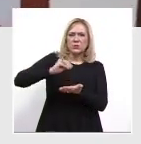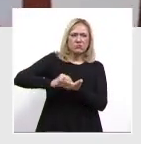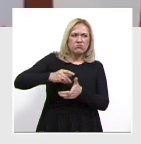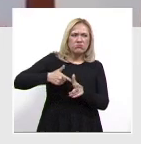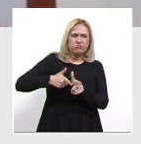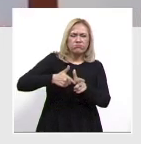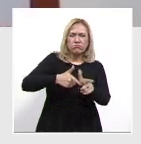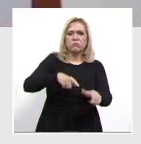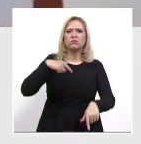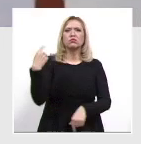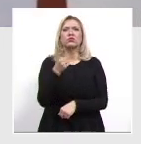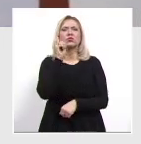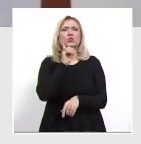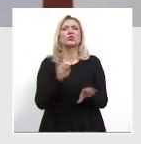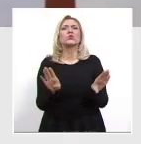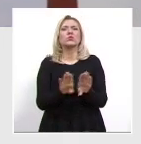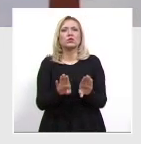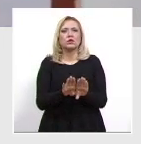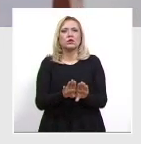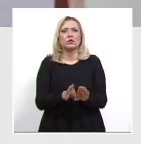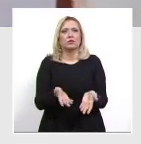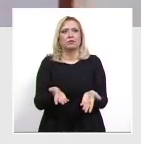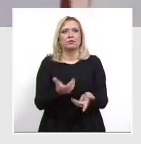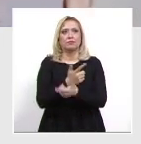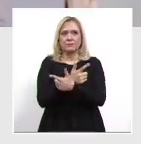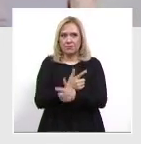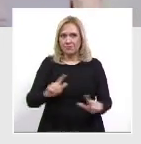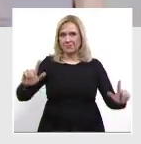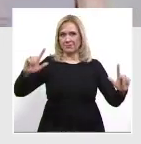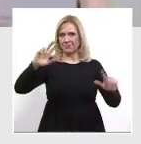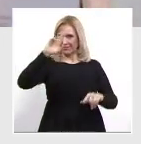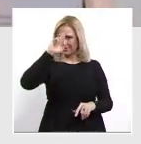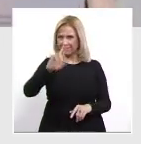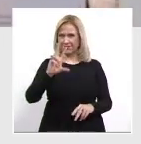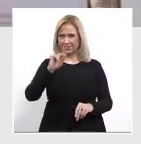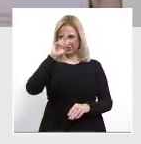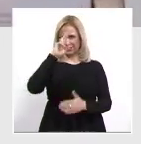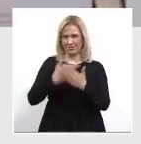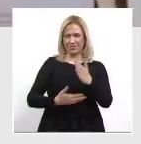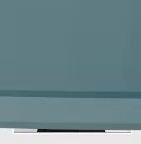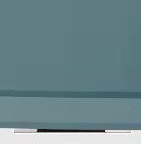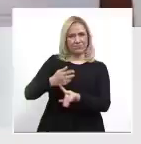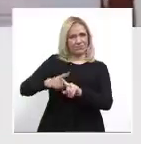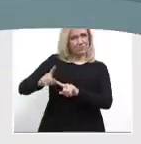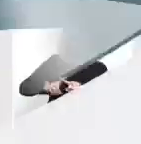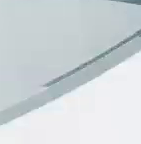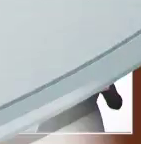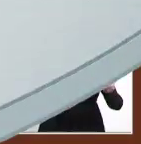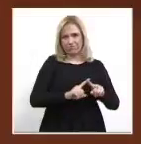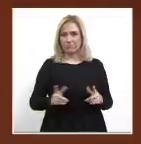las mujeres puedan tener una vida libre de violencia en todos los ámbitos.